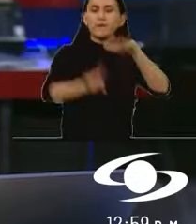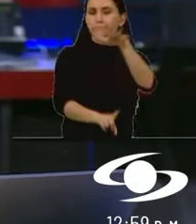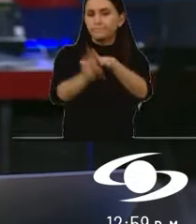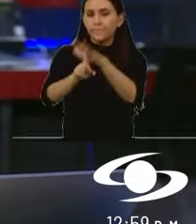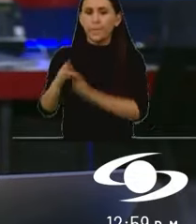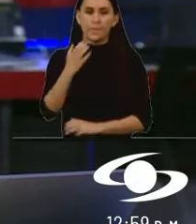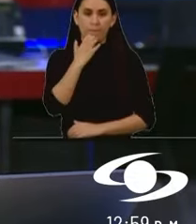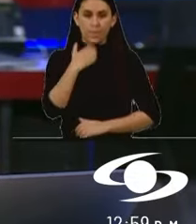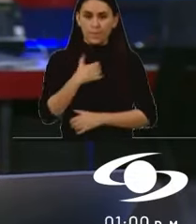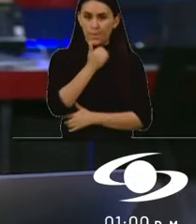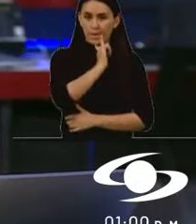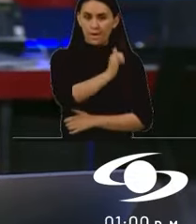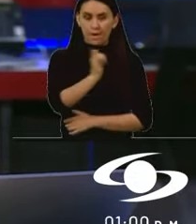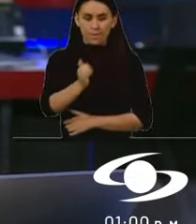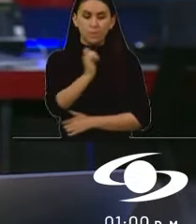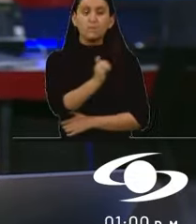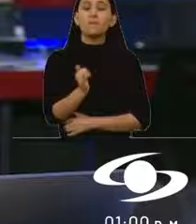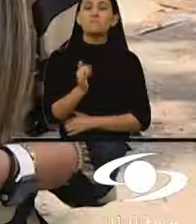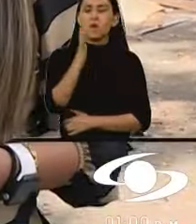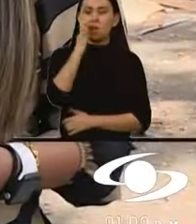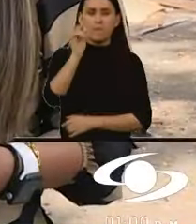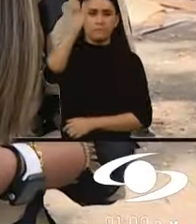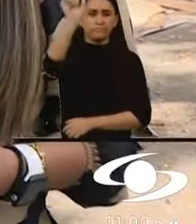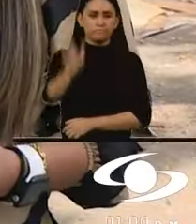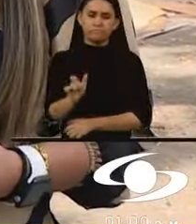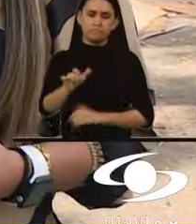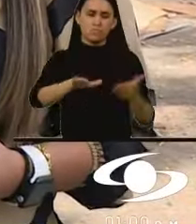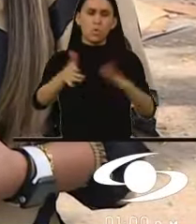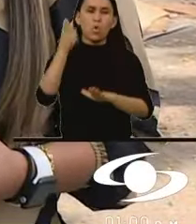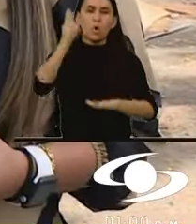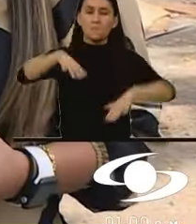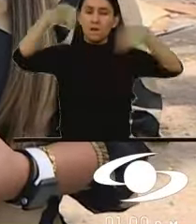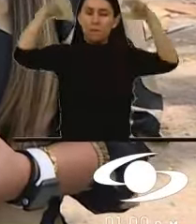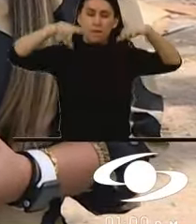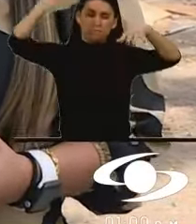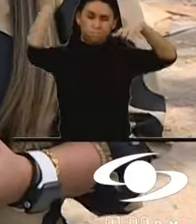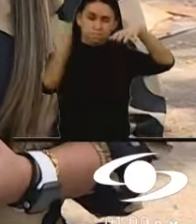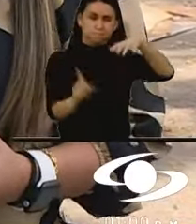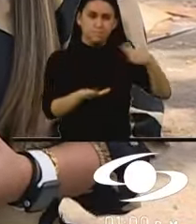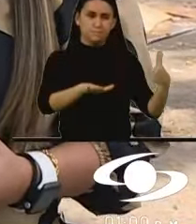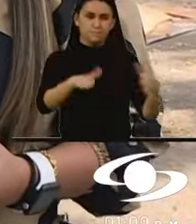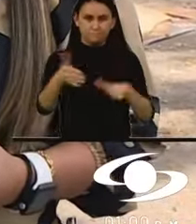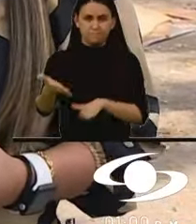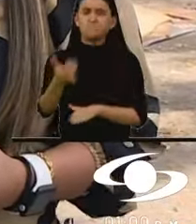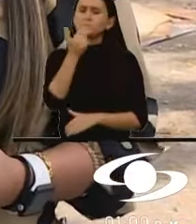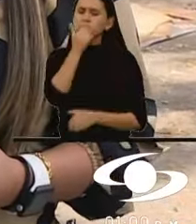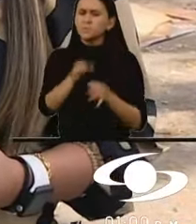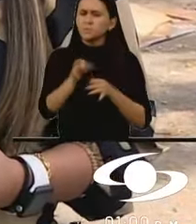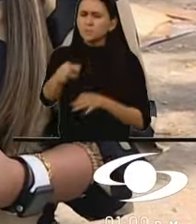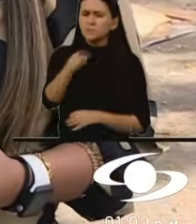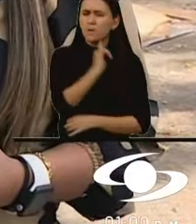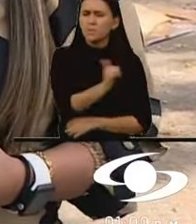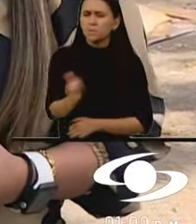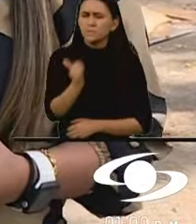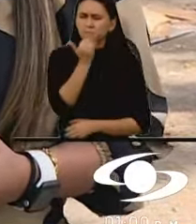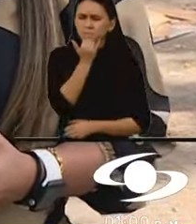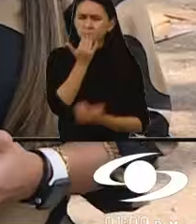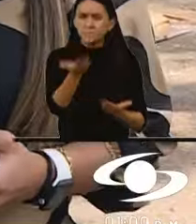Jamundí. Hay un hombre que murió en medio de una tormenta eléctrica. Valentina Gallego, ¿qué pasó en ese municipio?